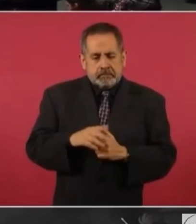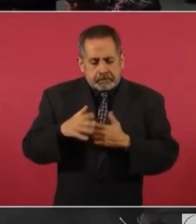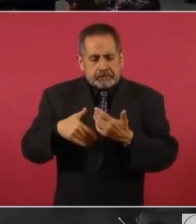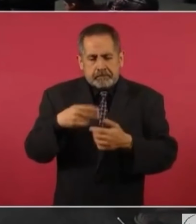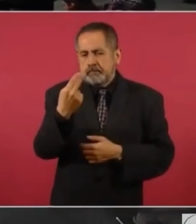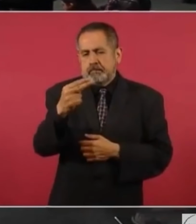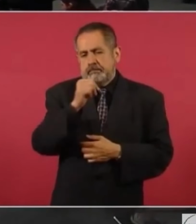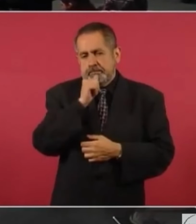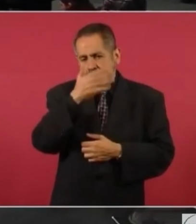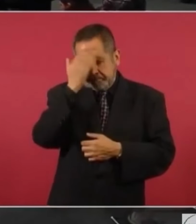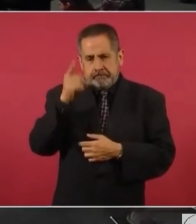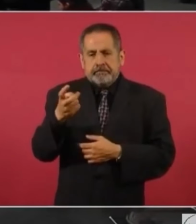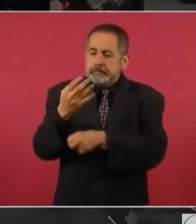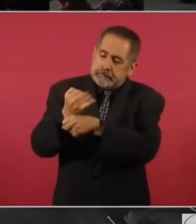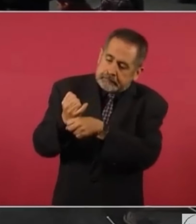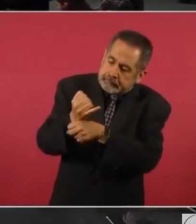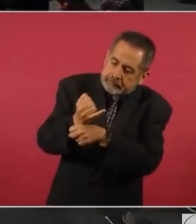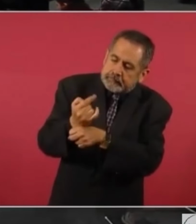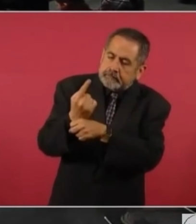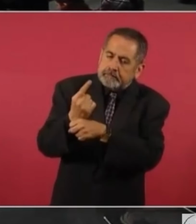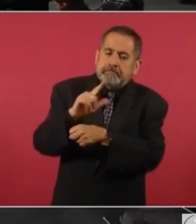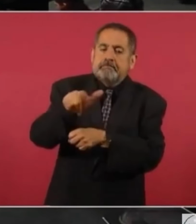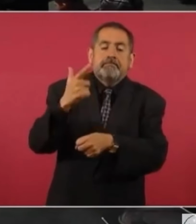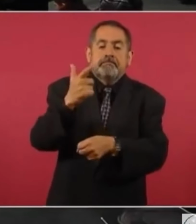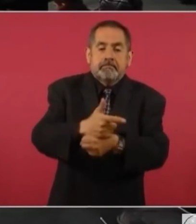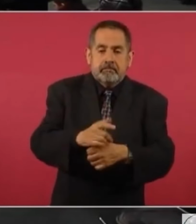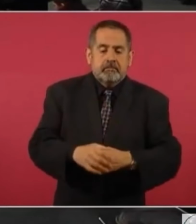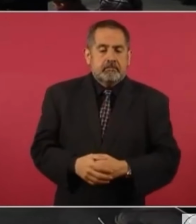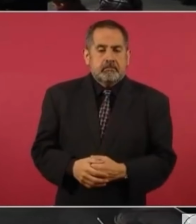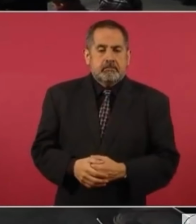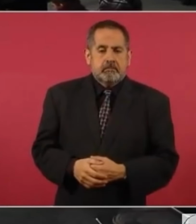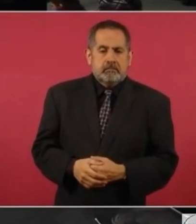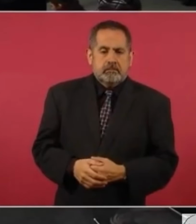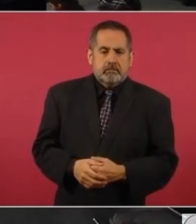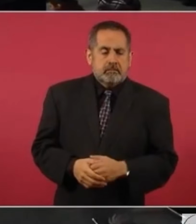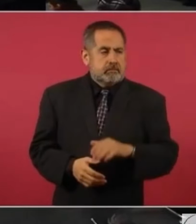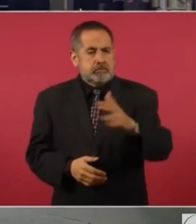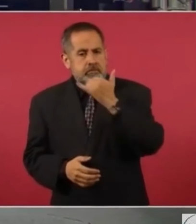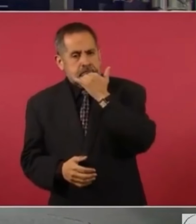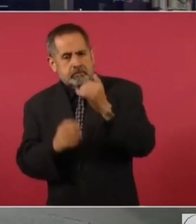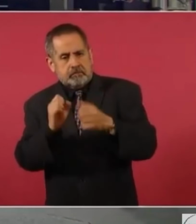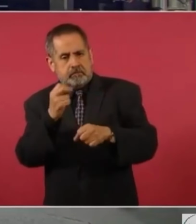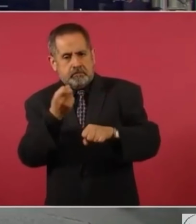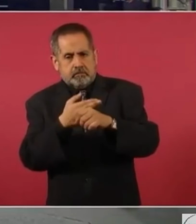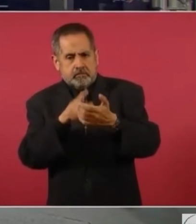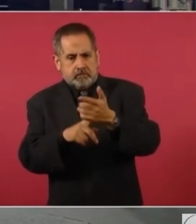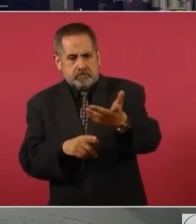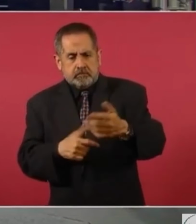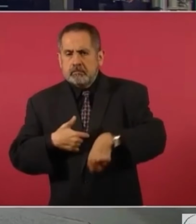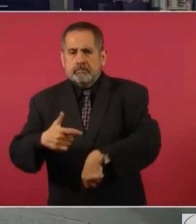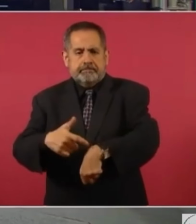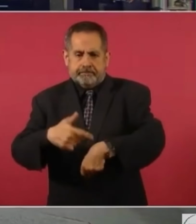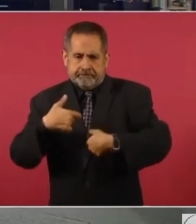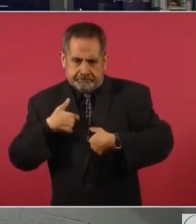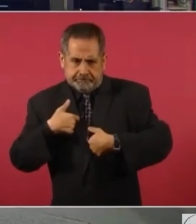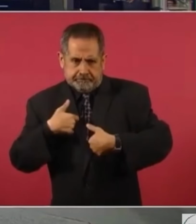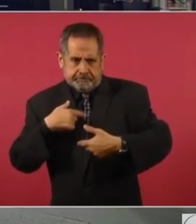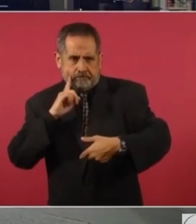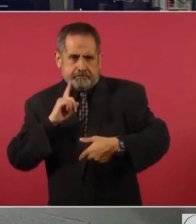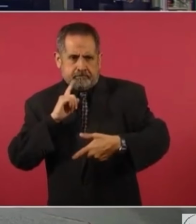y para que para eso son las investigaciones presidente ya Perdón perdón subsecretario el tiempo el